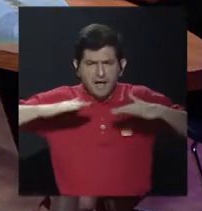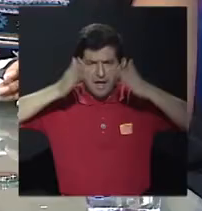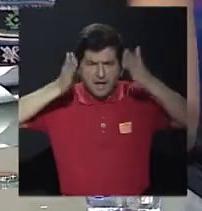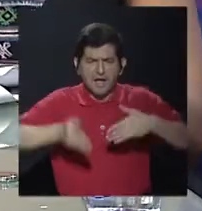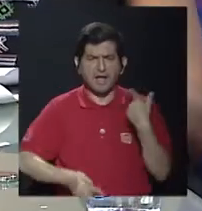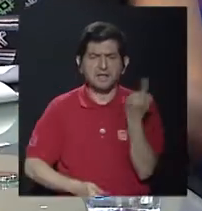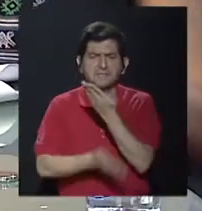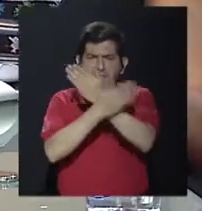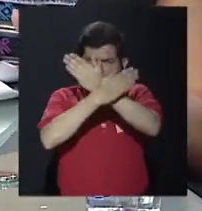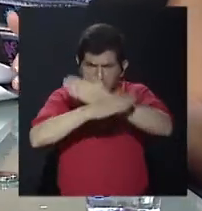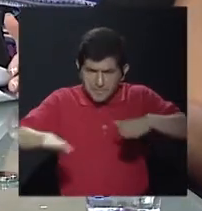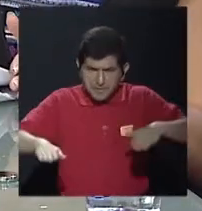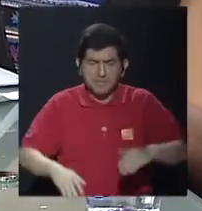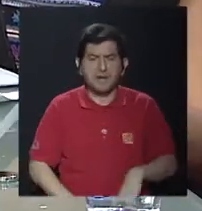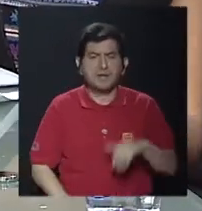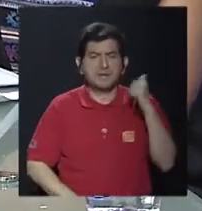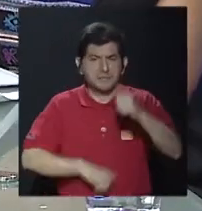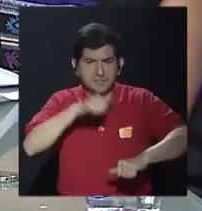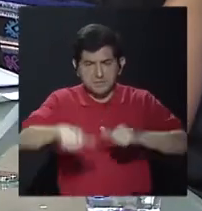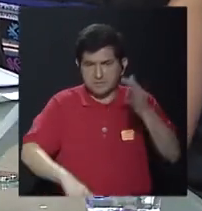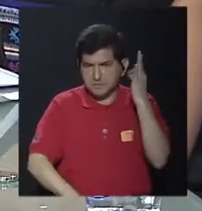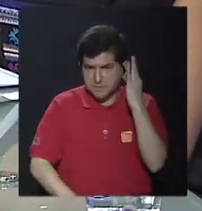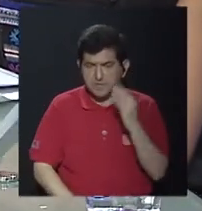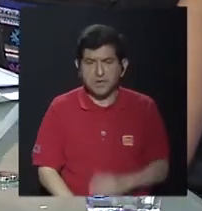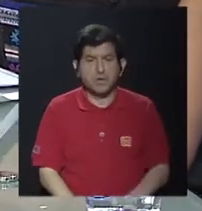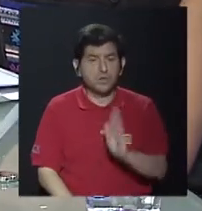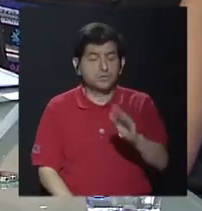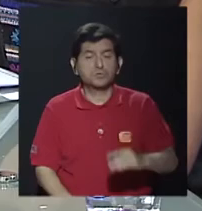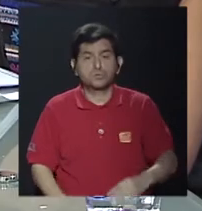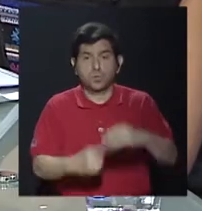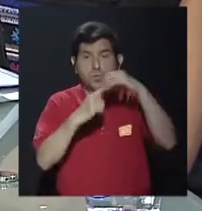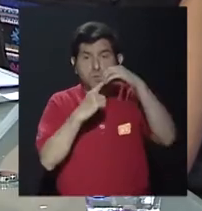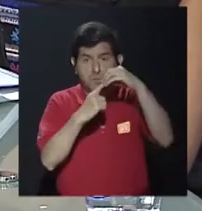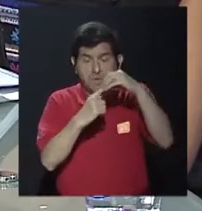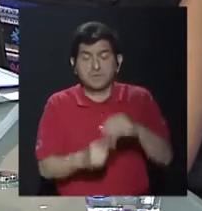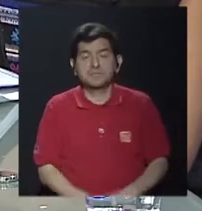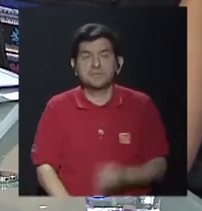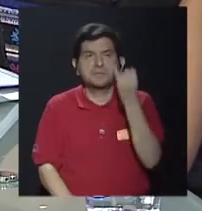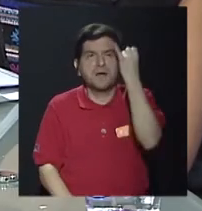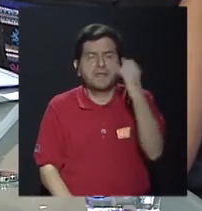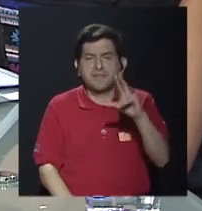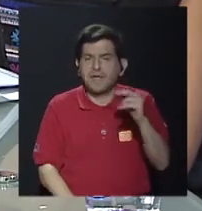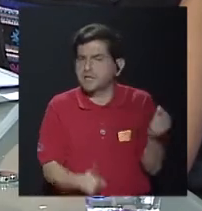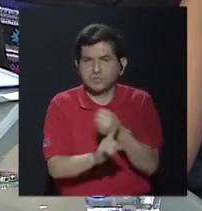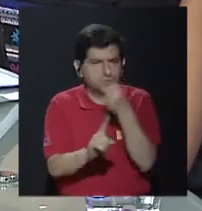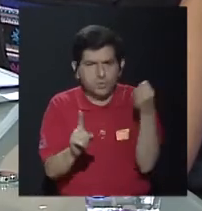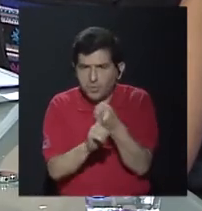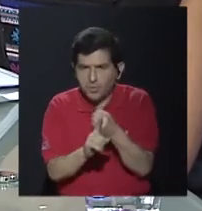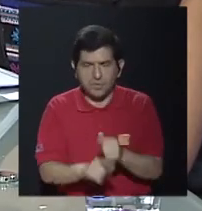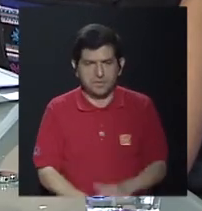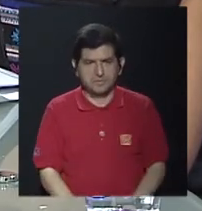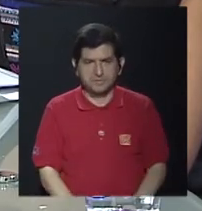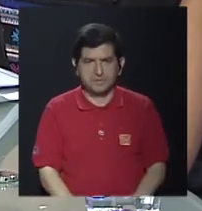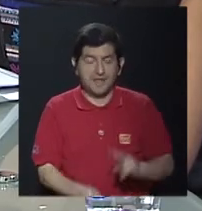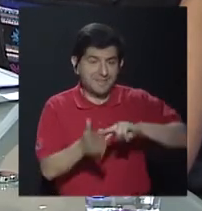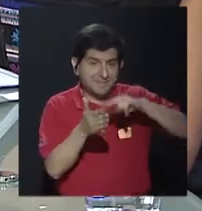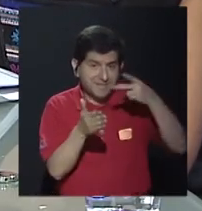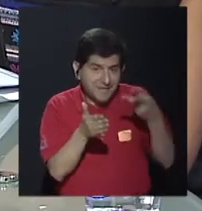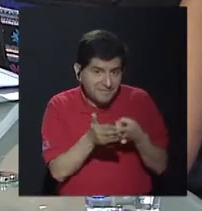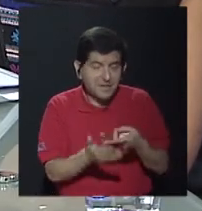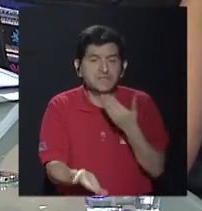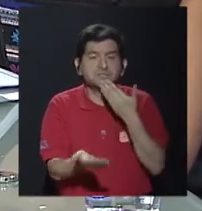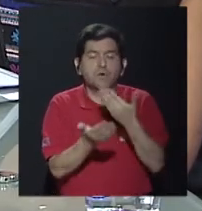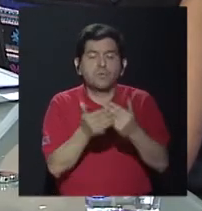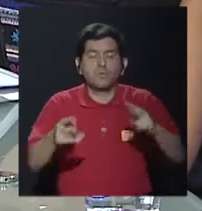pacifista y el feminismo, su principal reivindicación es la no violencia, tanto que la definición de